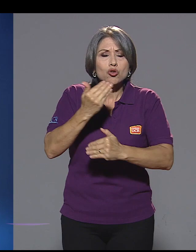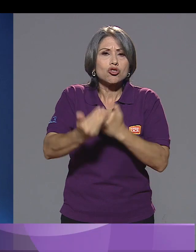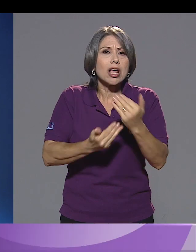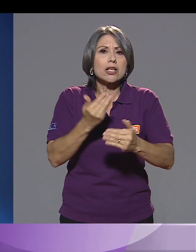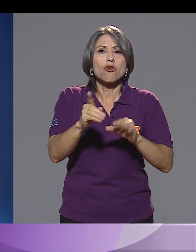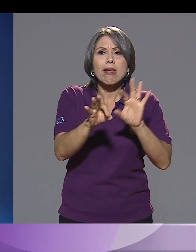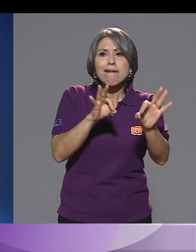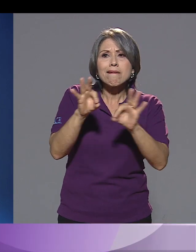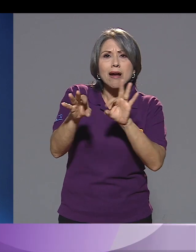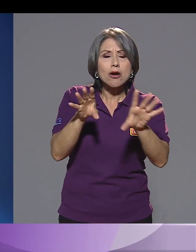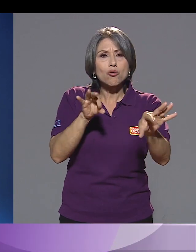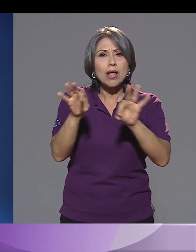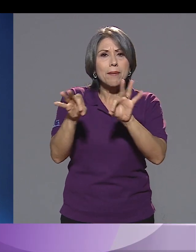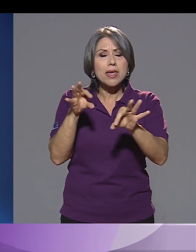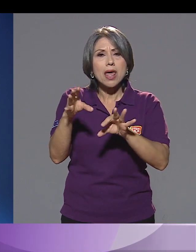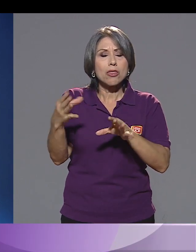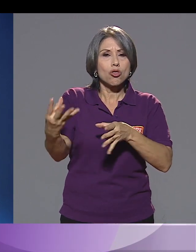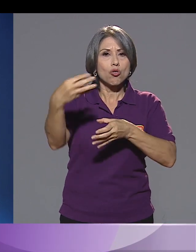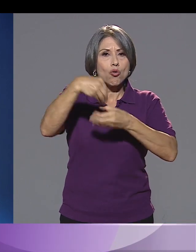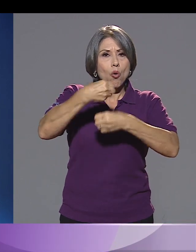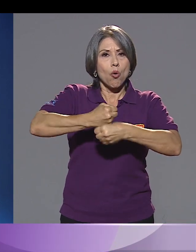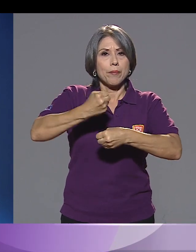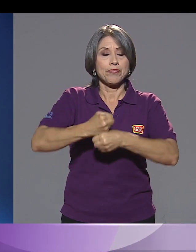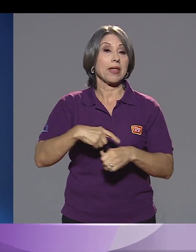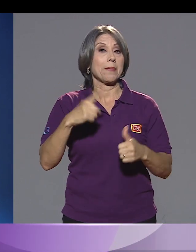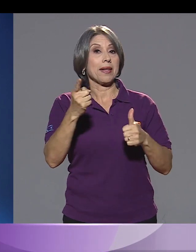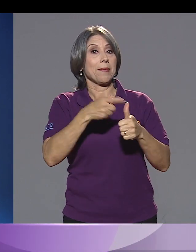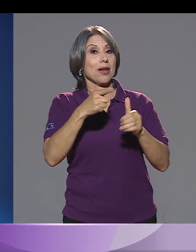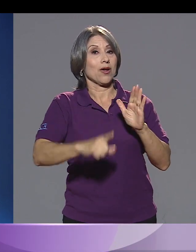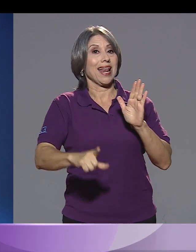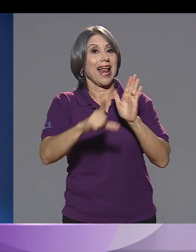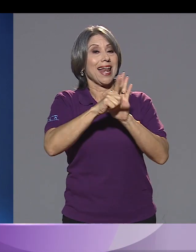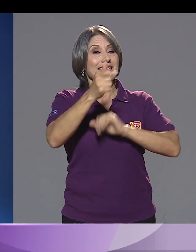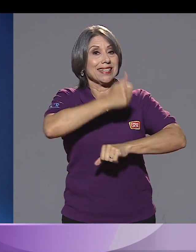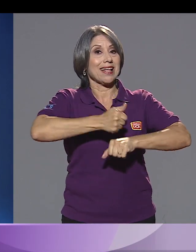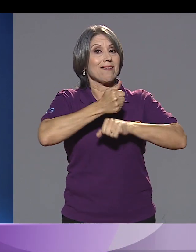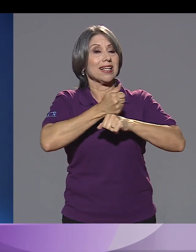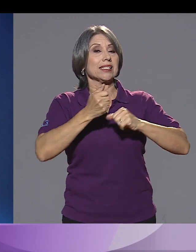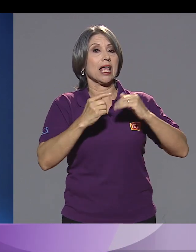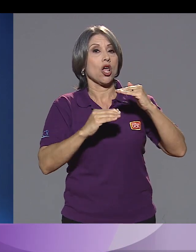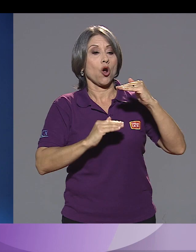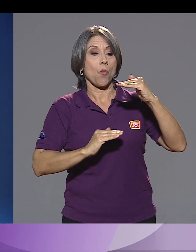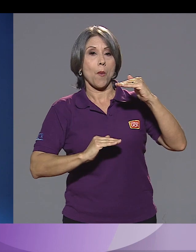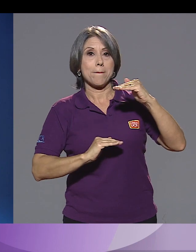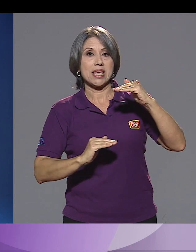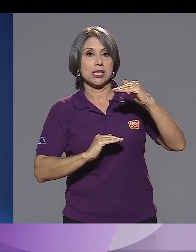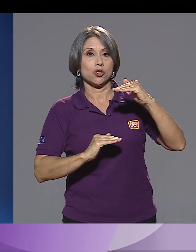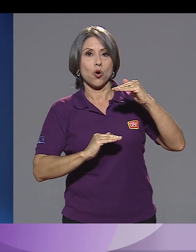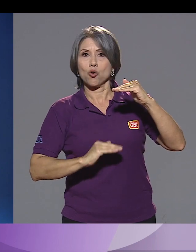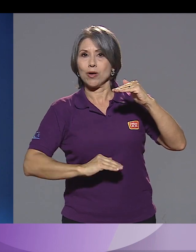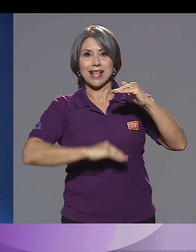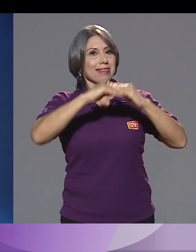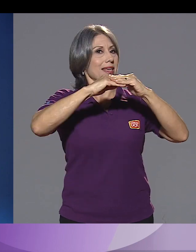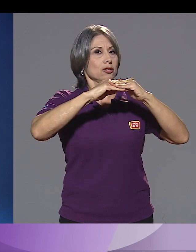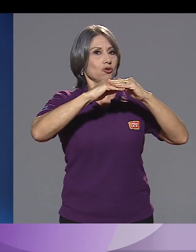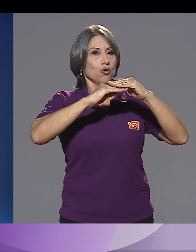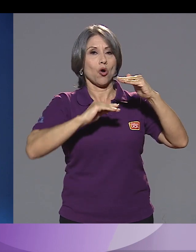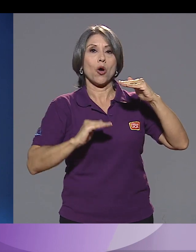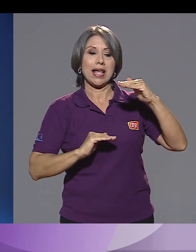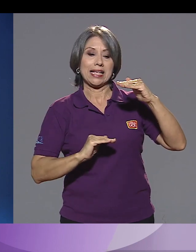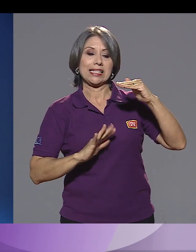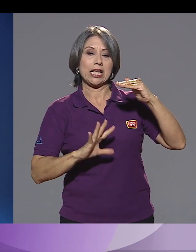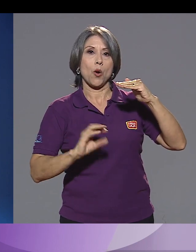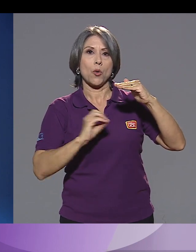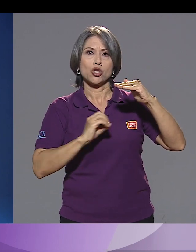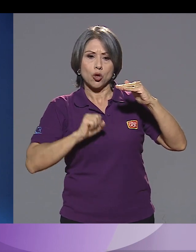reclutamiento? Bueno, María Fernanda, primero que la ley establece el piso en el 5%, no es el techo. Es de 5%